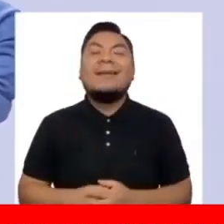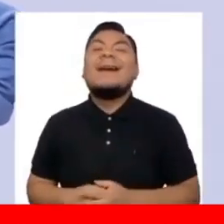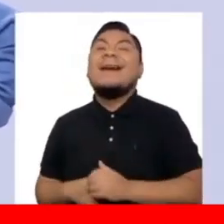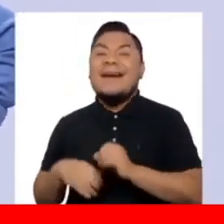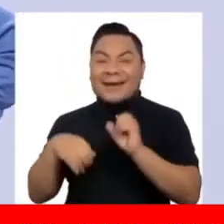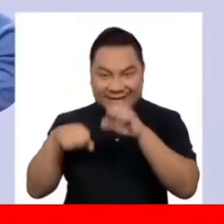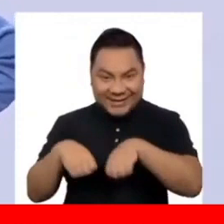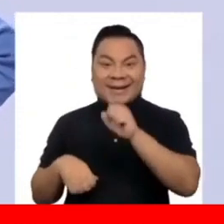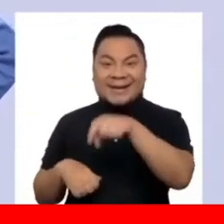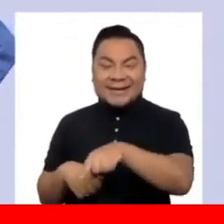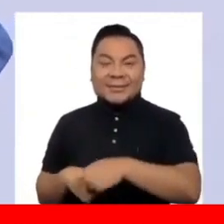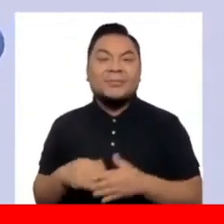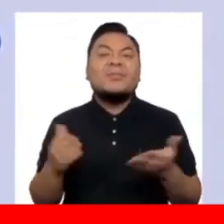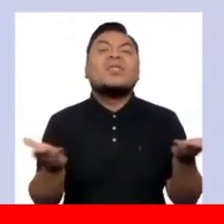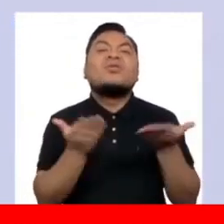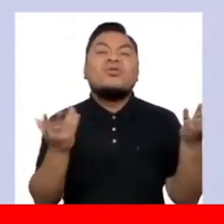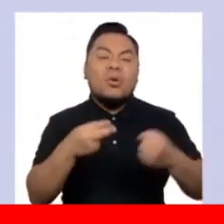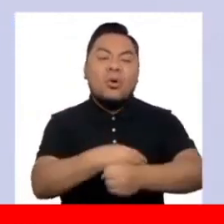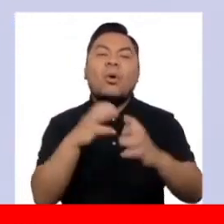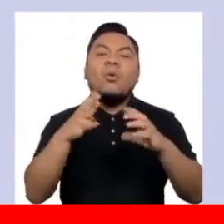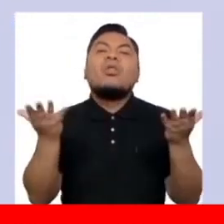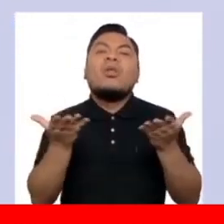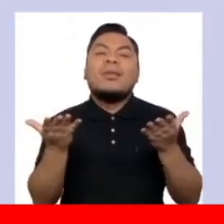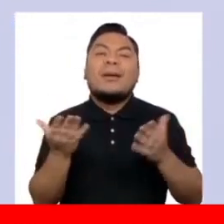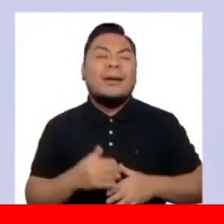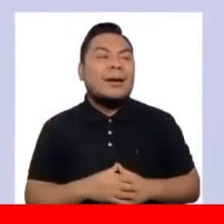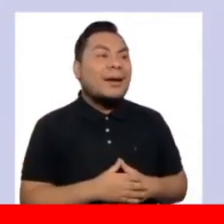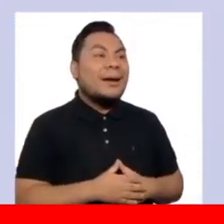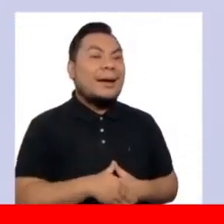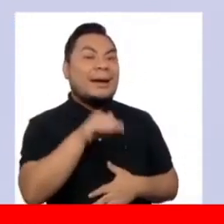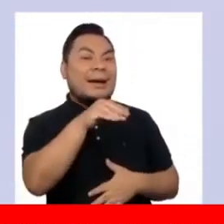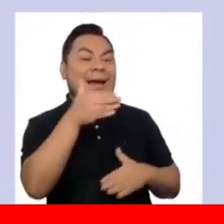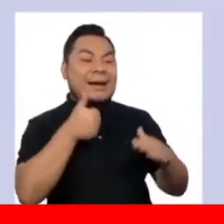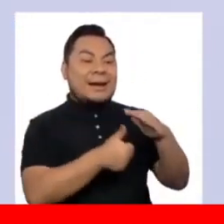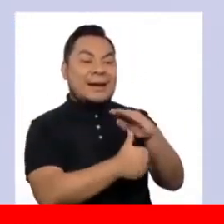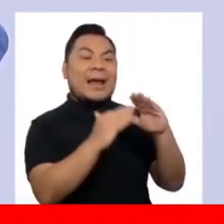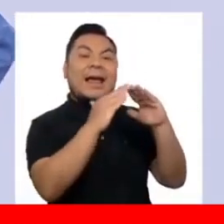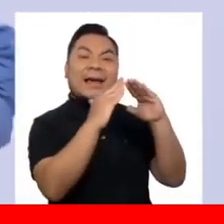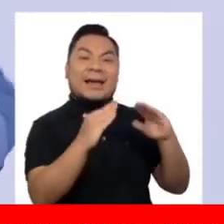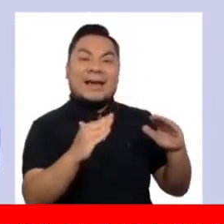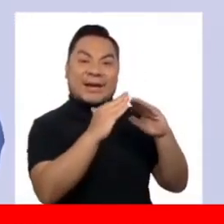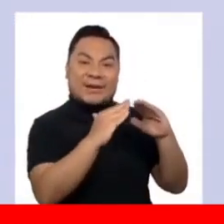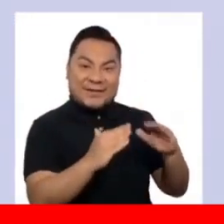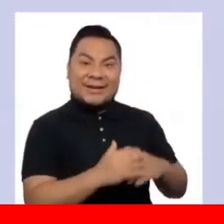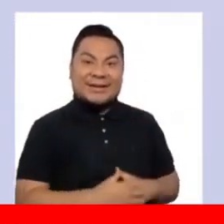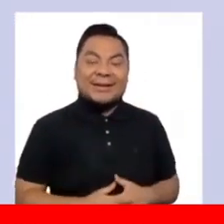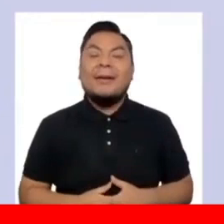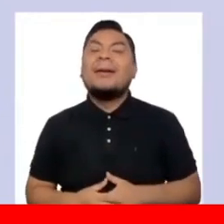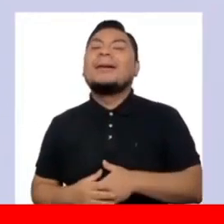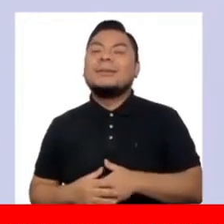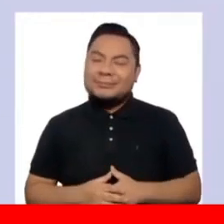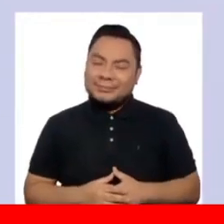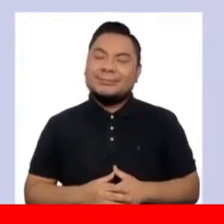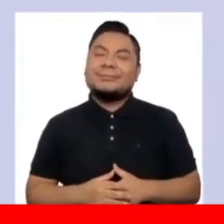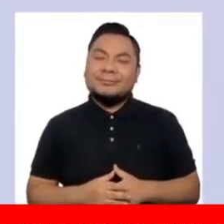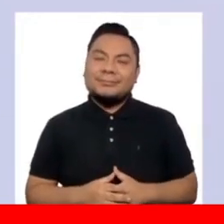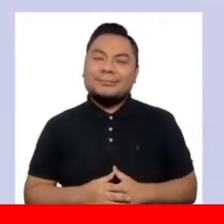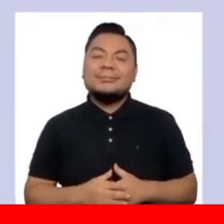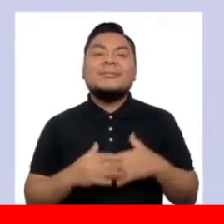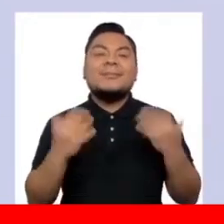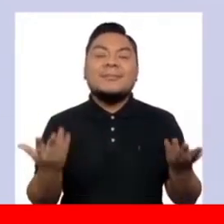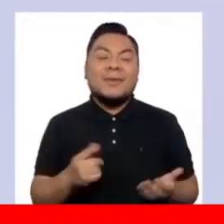Ajá. ¿Y dónde tiene las ovejas? De una cabaña. A ver, ¿qué da